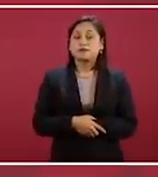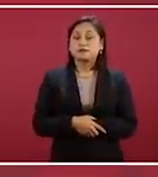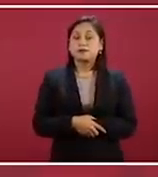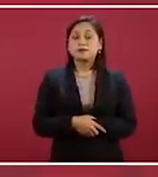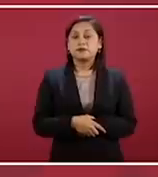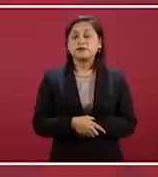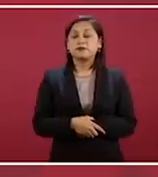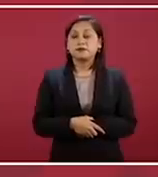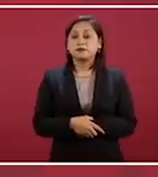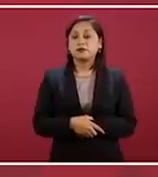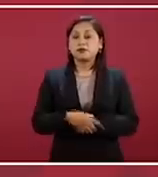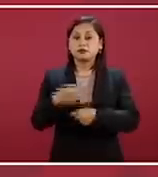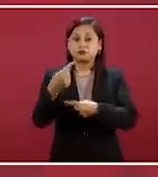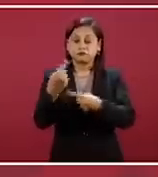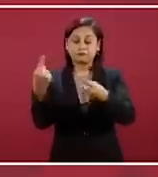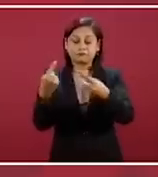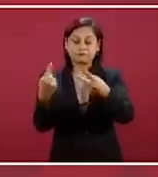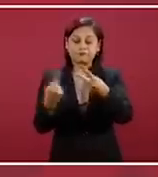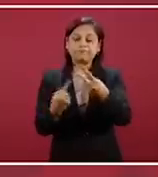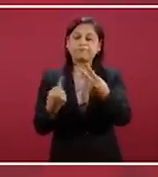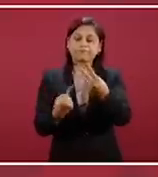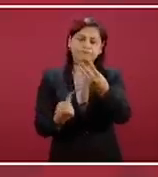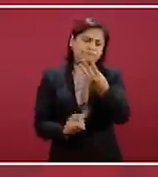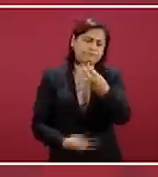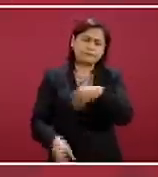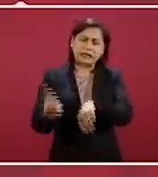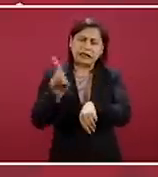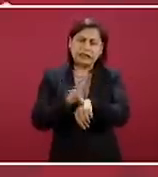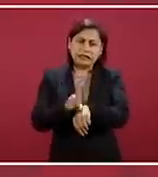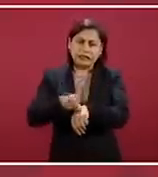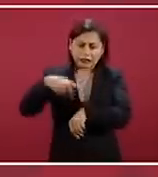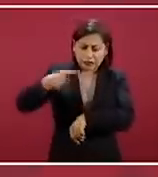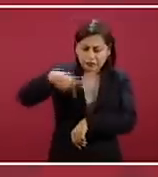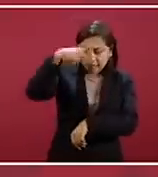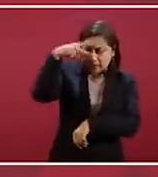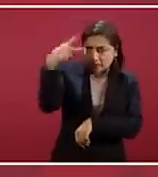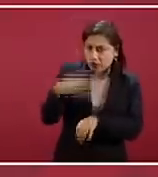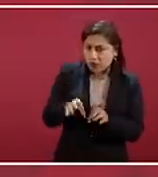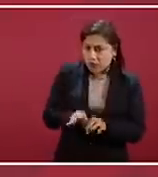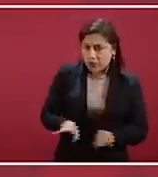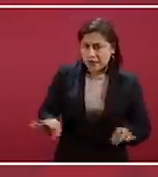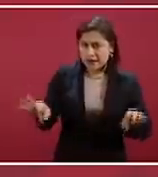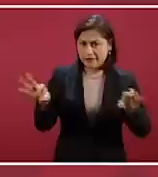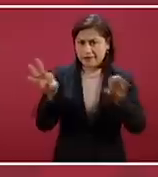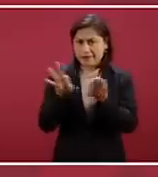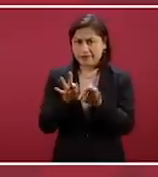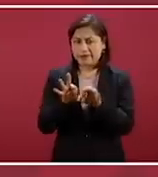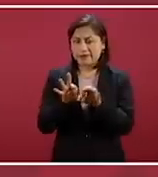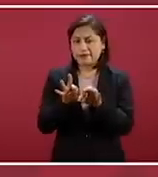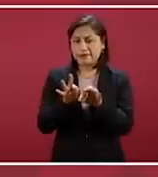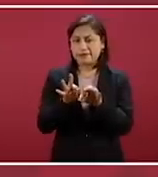Entonces, son días importantes para nosotros.